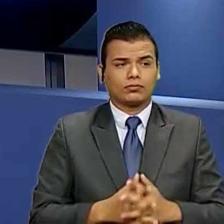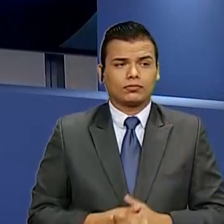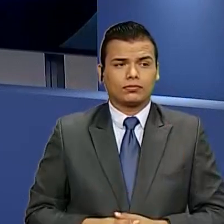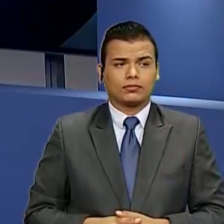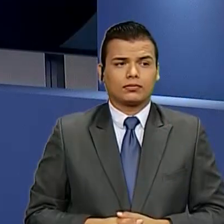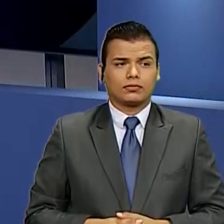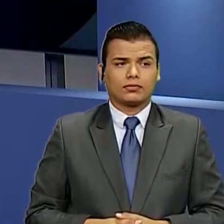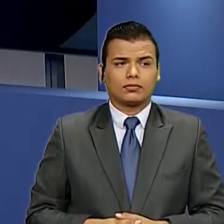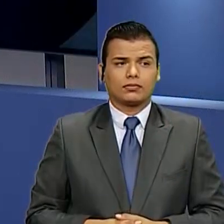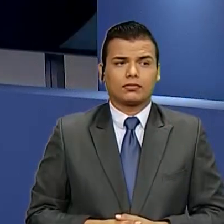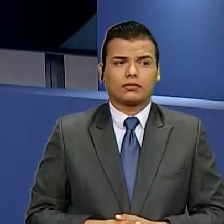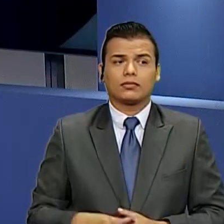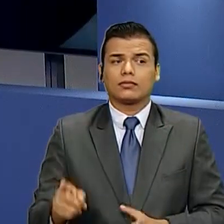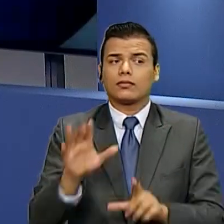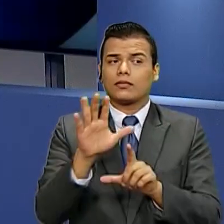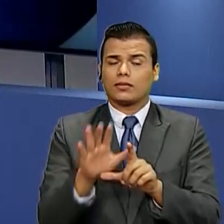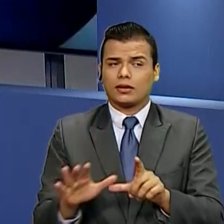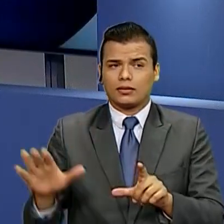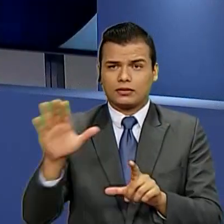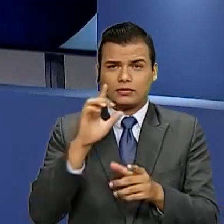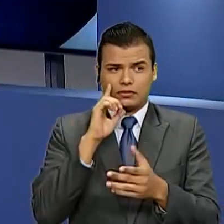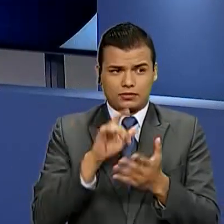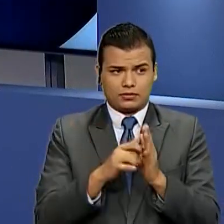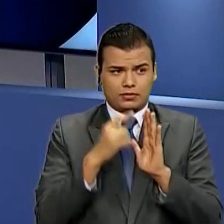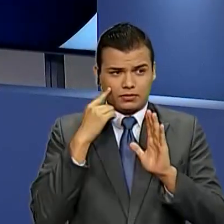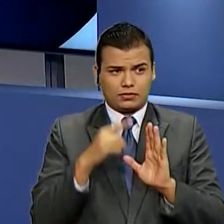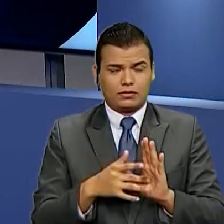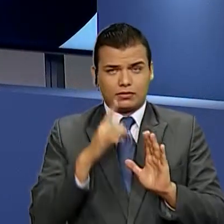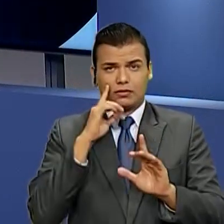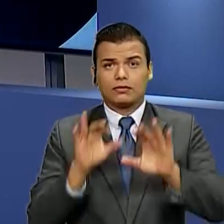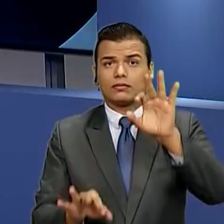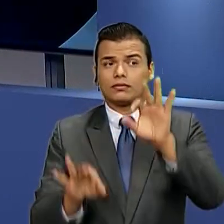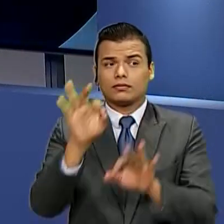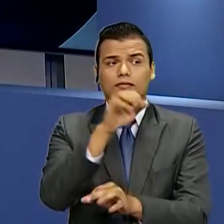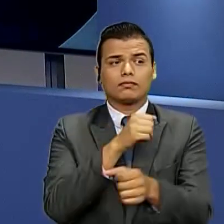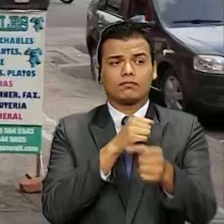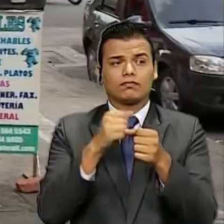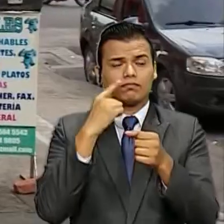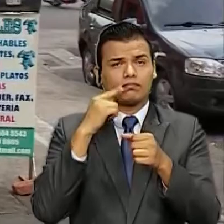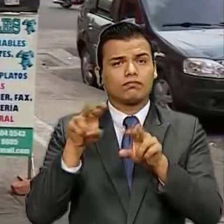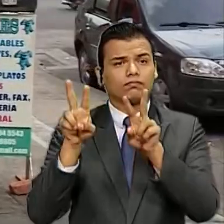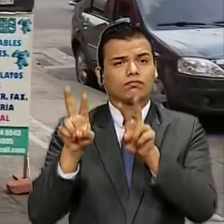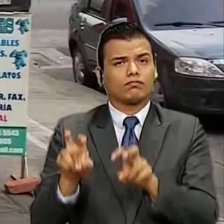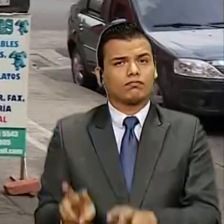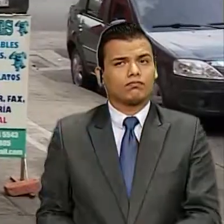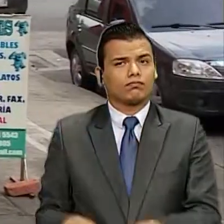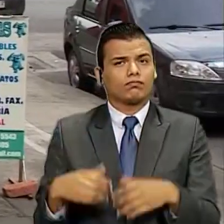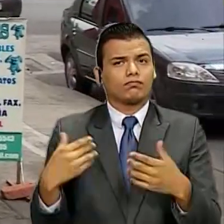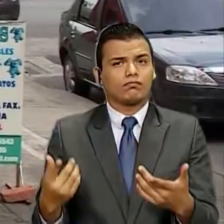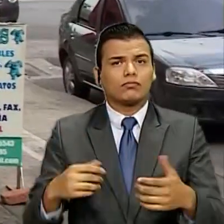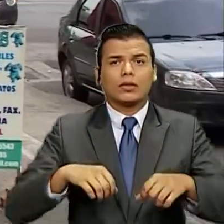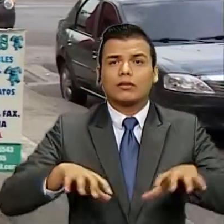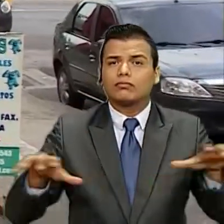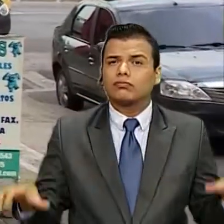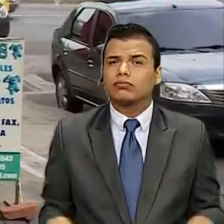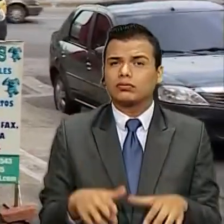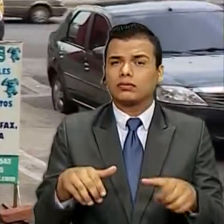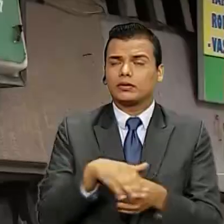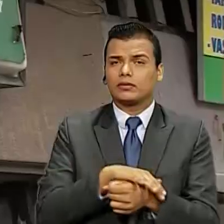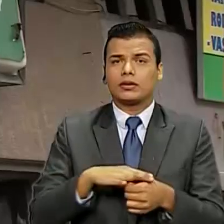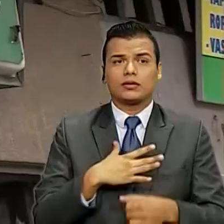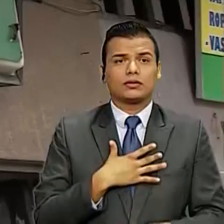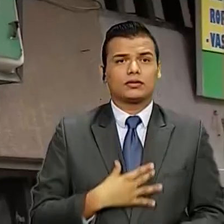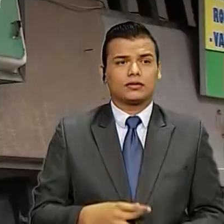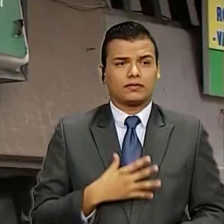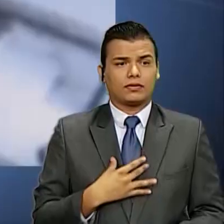Con base en el video presentado en Telepacífico Noticias, avanzan investigaciones sobre el accionar en el barrio San Fernando del